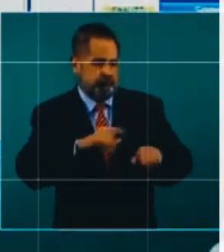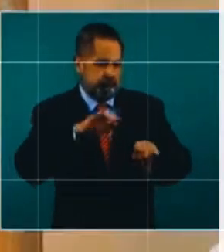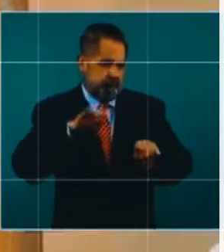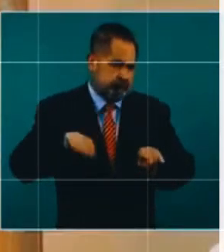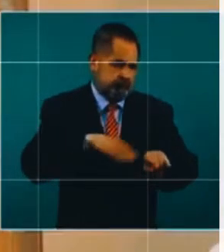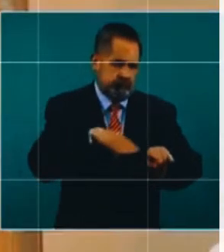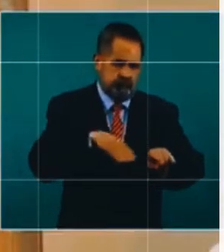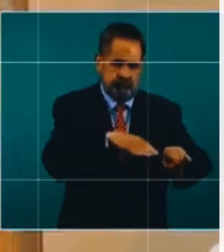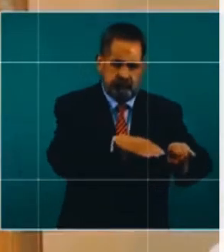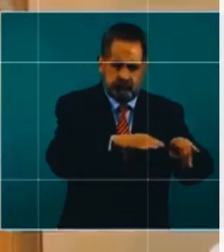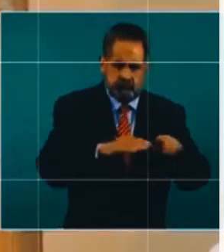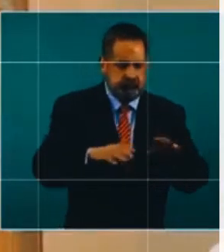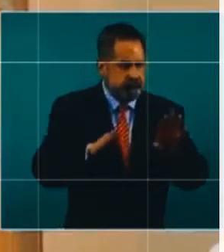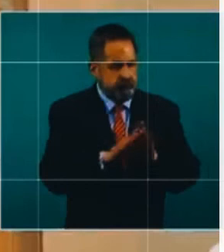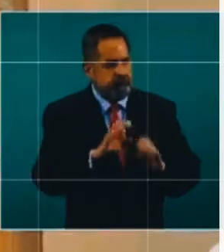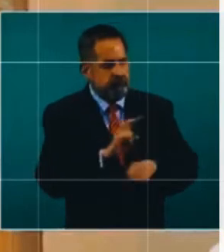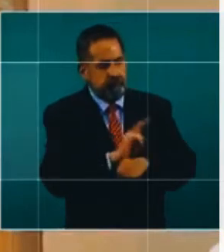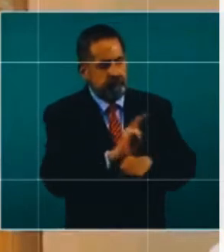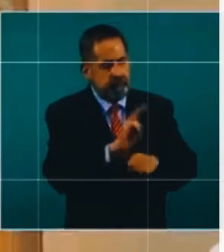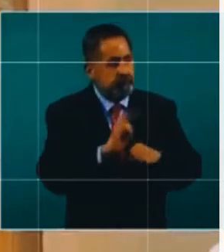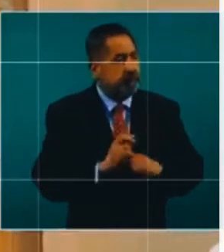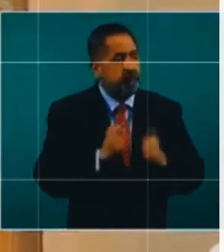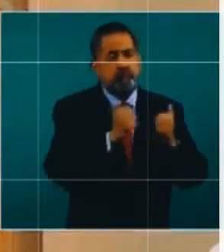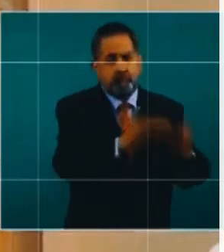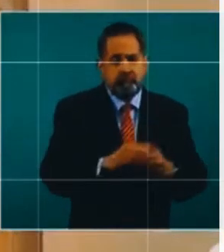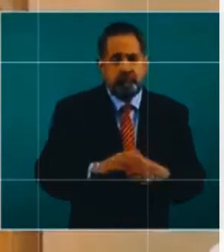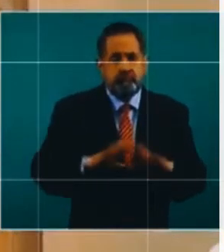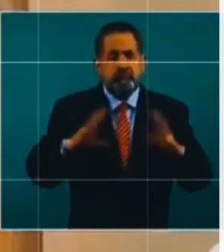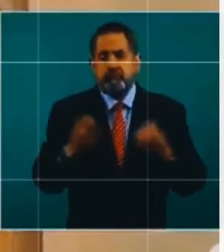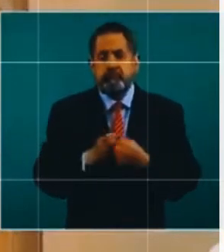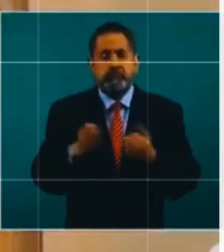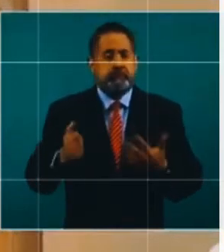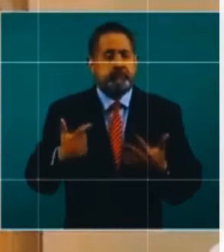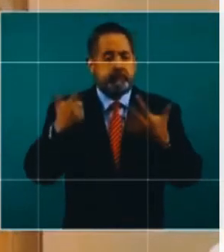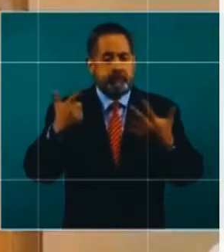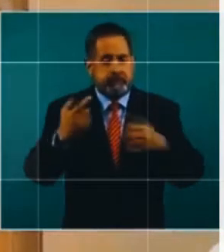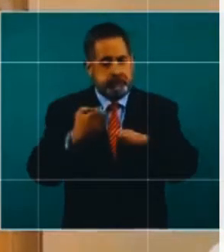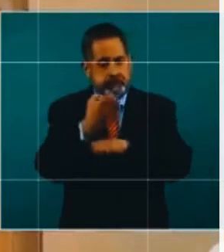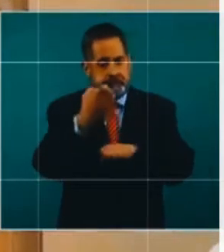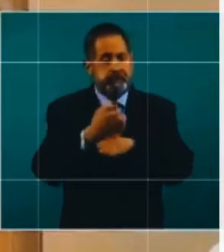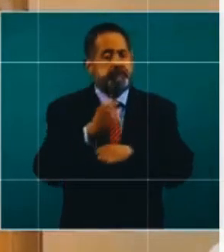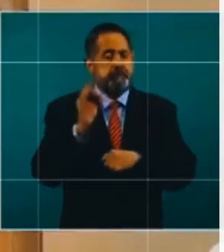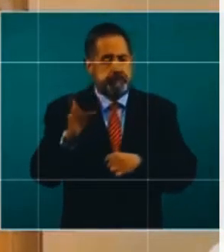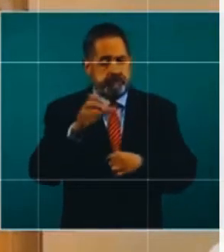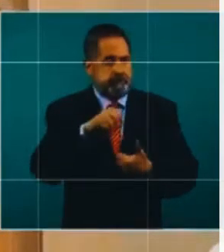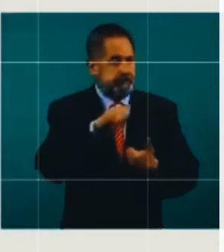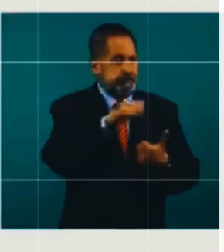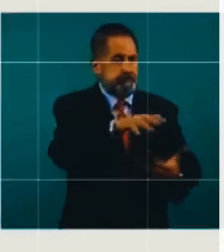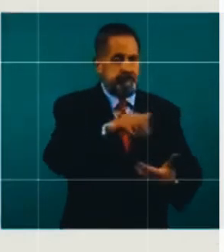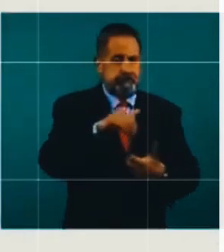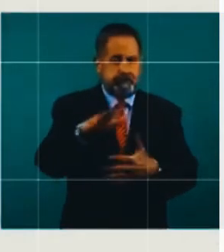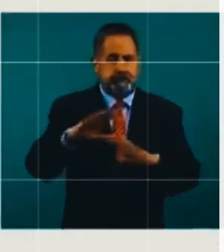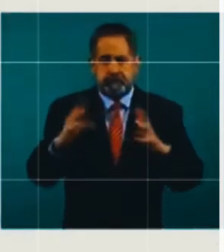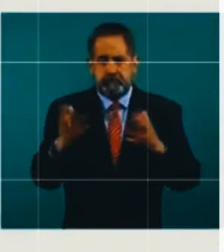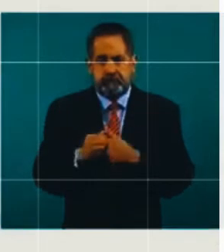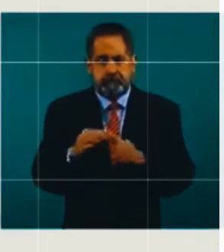Nacional. Estas cuatro rutas comprendieron siete estados con